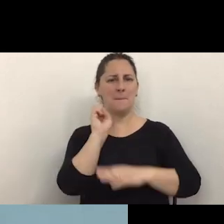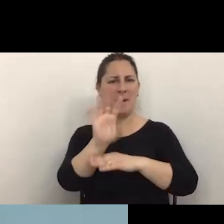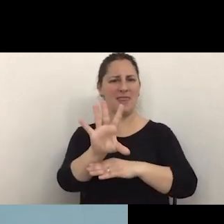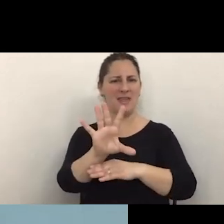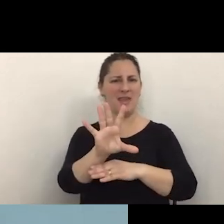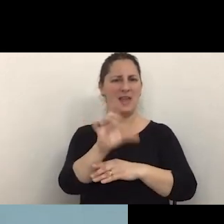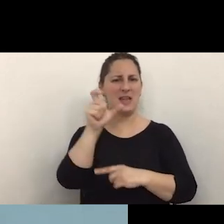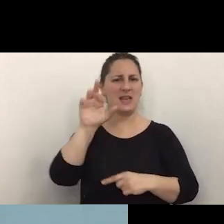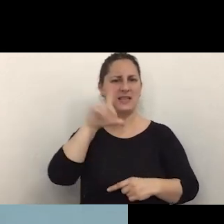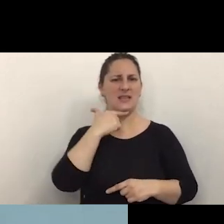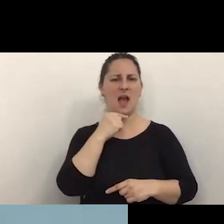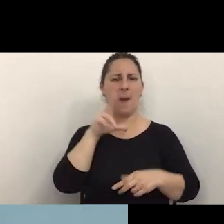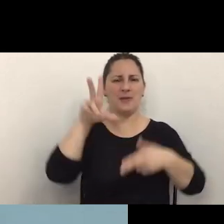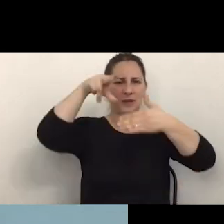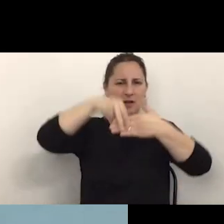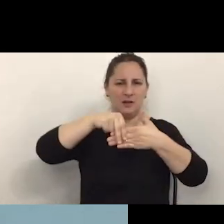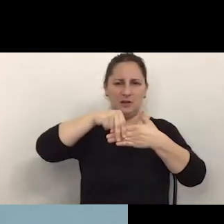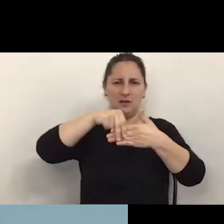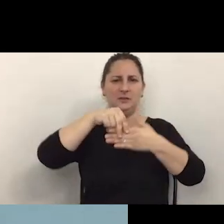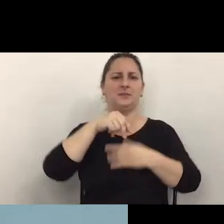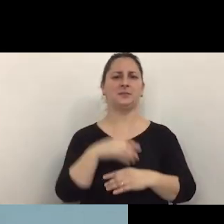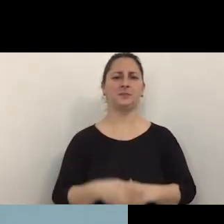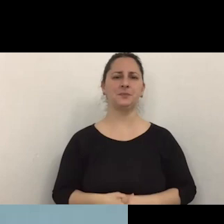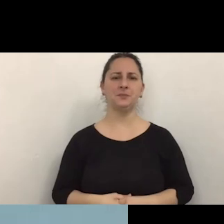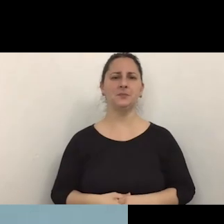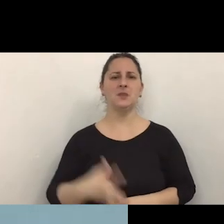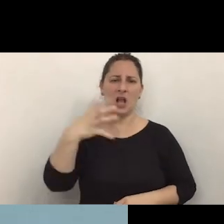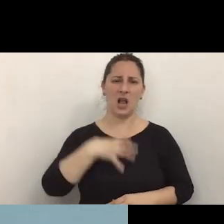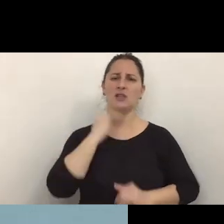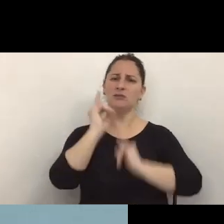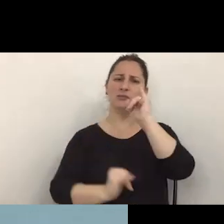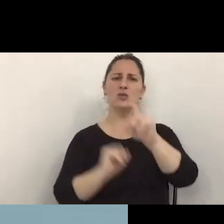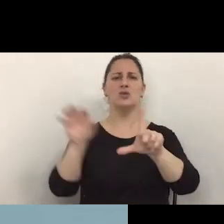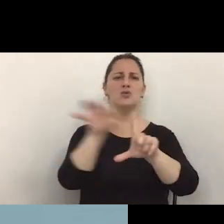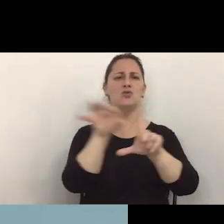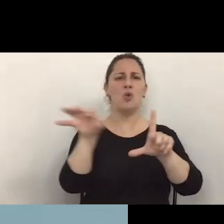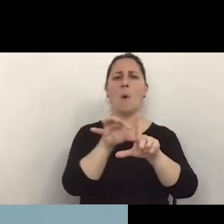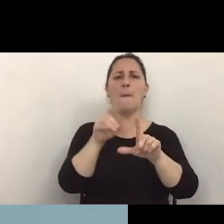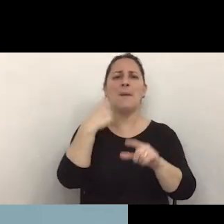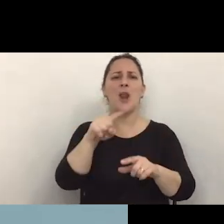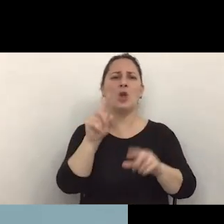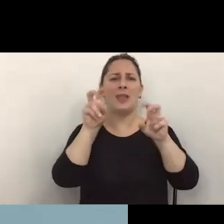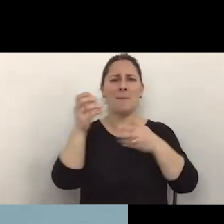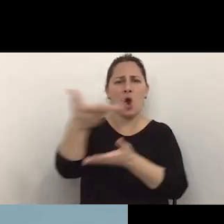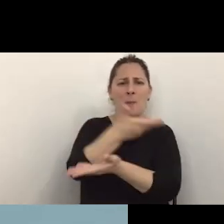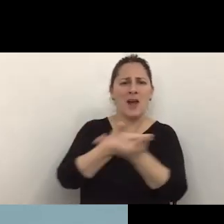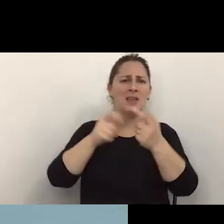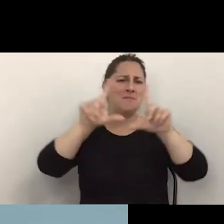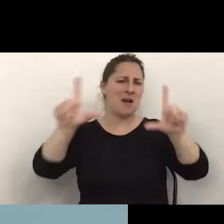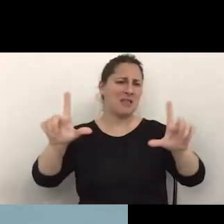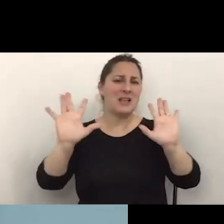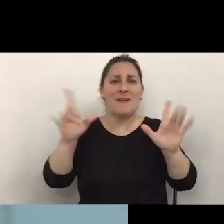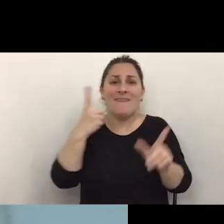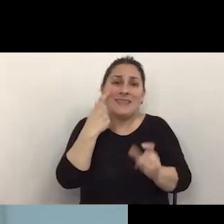archivos. Yo, a pesar de haber dado muchas clases de Zoom, nunca soy muy ducha con este tema de compartir pantalla, así que lo voy a